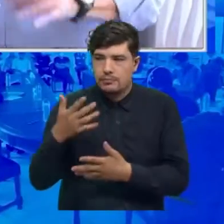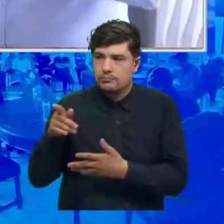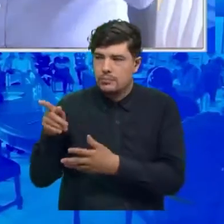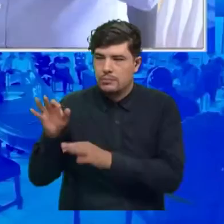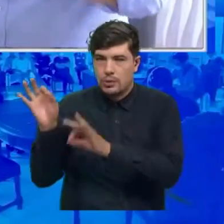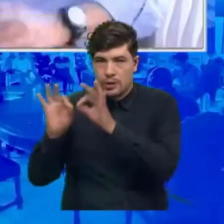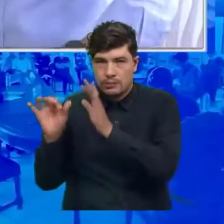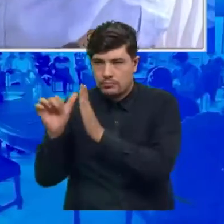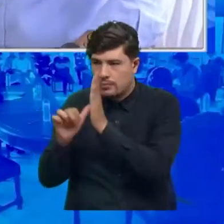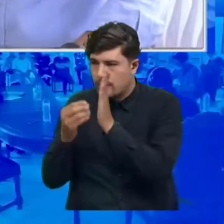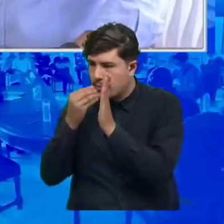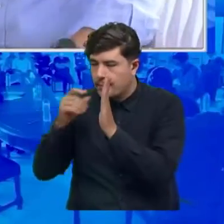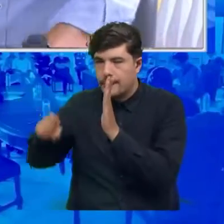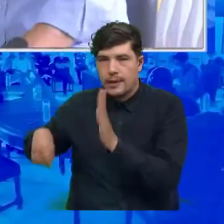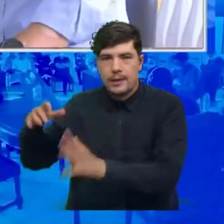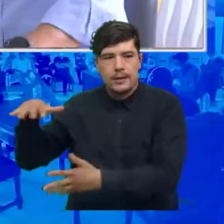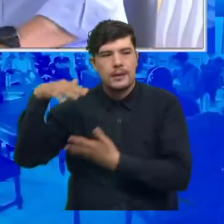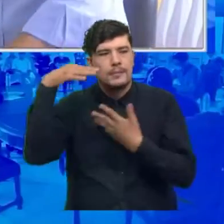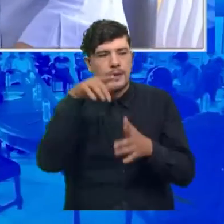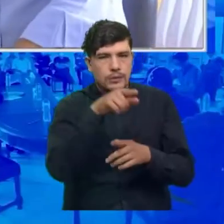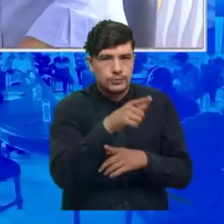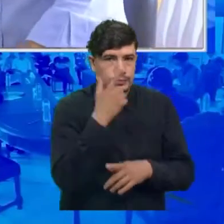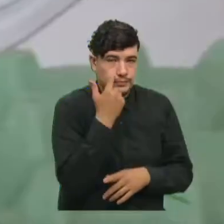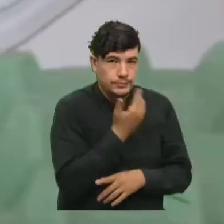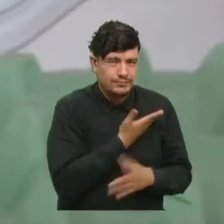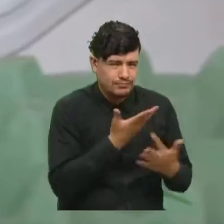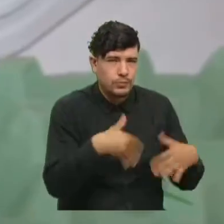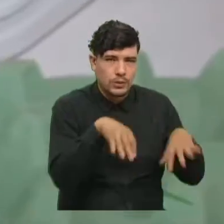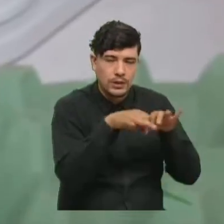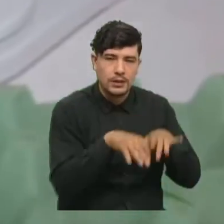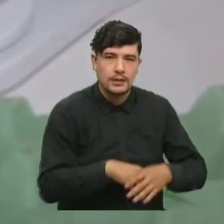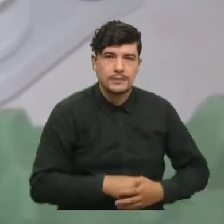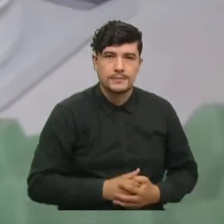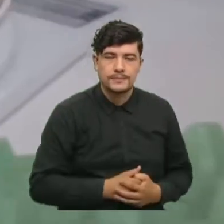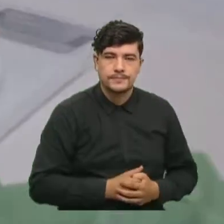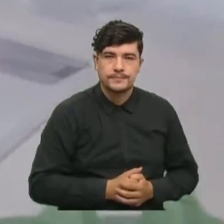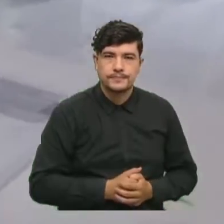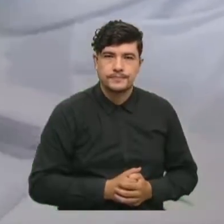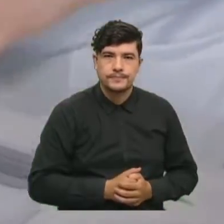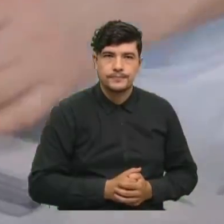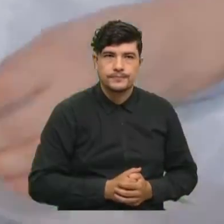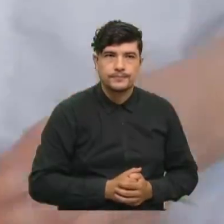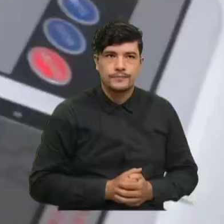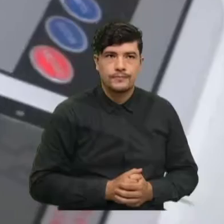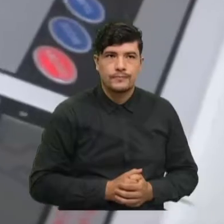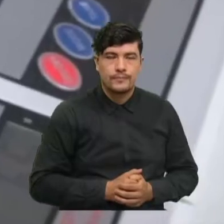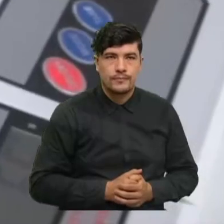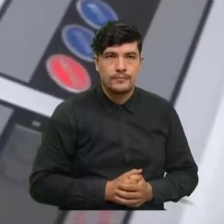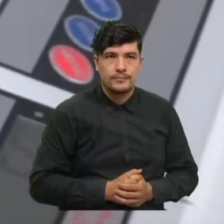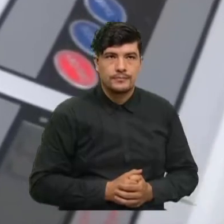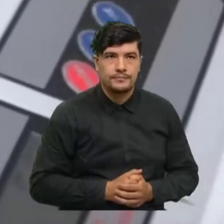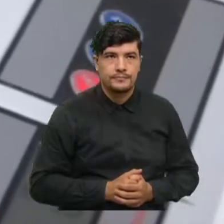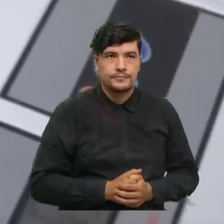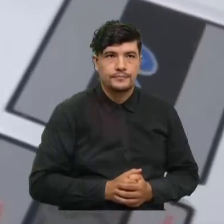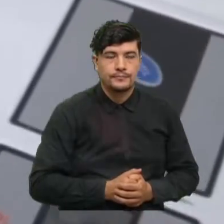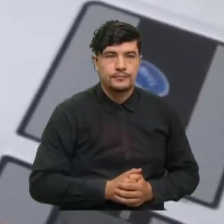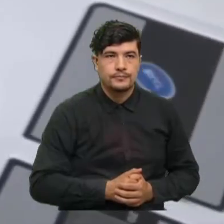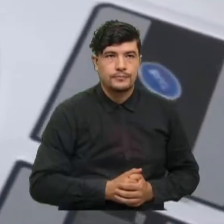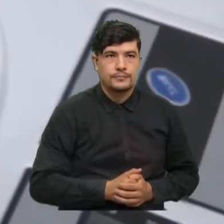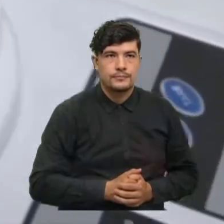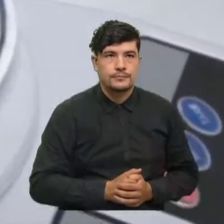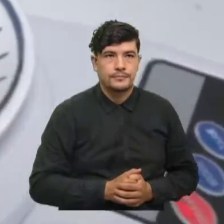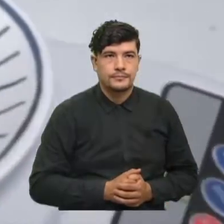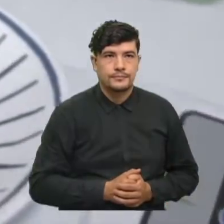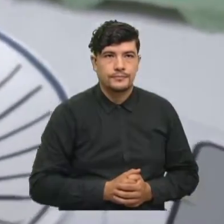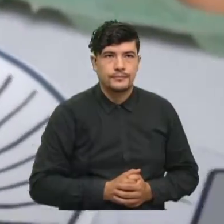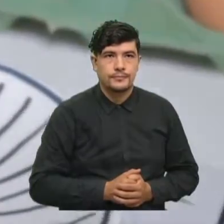transparentes y creo que se puede hacer creo que hay gran satisfacción pero la idea es que al final de nuestro mandato sea el mejor padre del